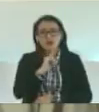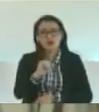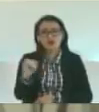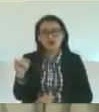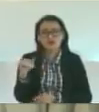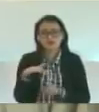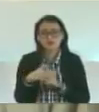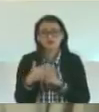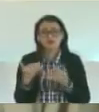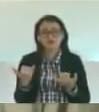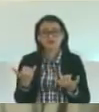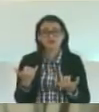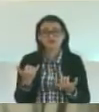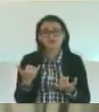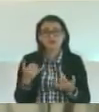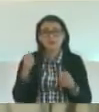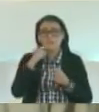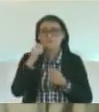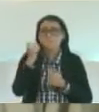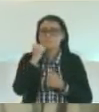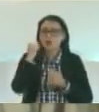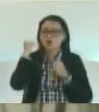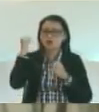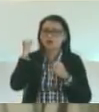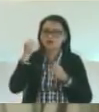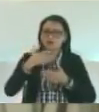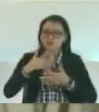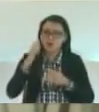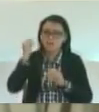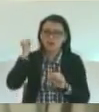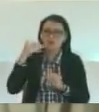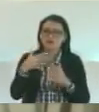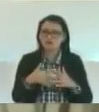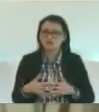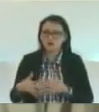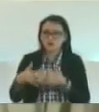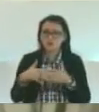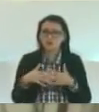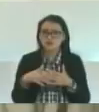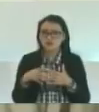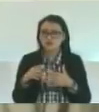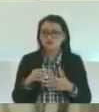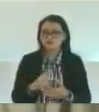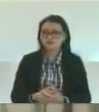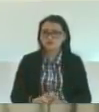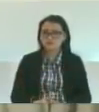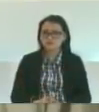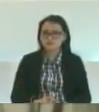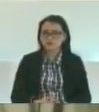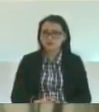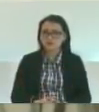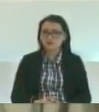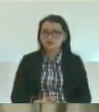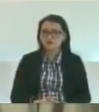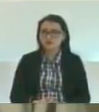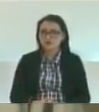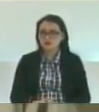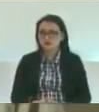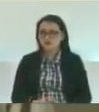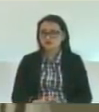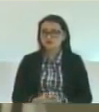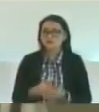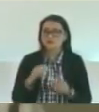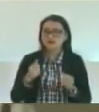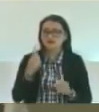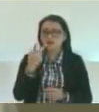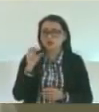que se presentó debido a una protesta por la apertura de la embajada de los Estados Unidos de Norteamérica en este territorio, bueno, y un acto que ha sido ya repudiado por más de